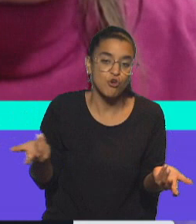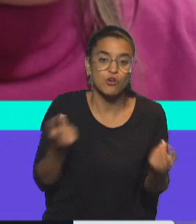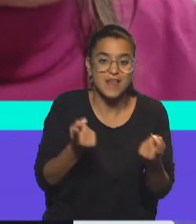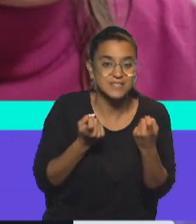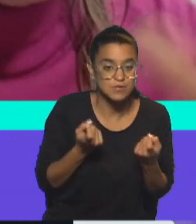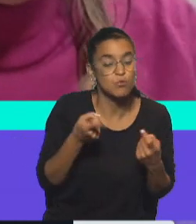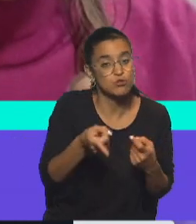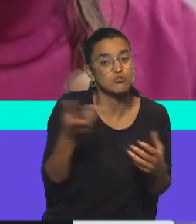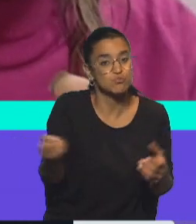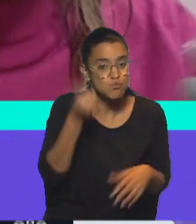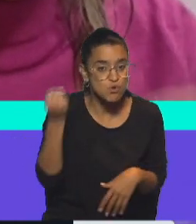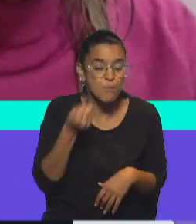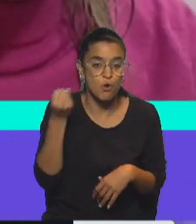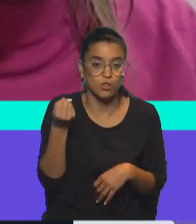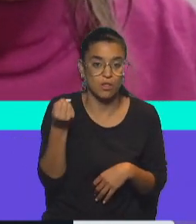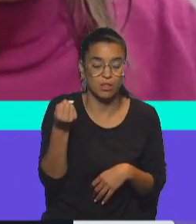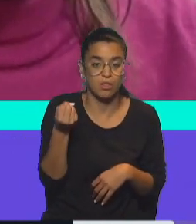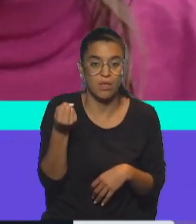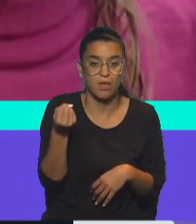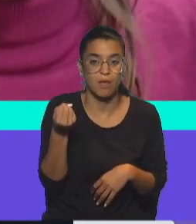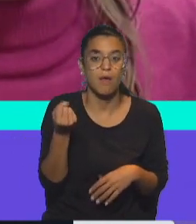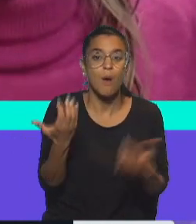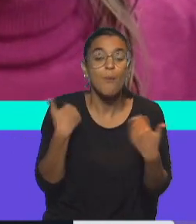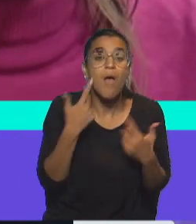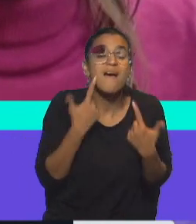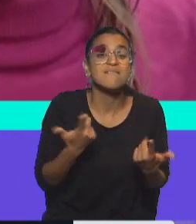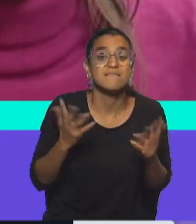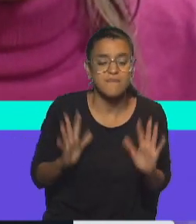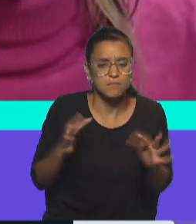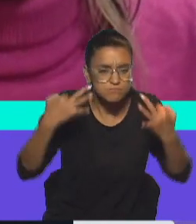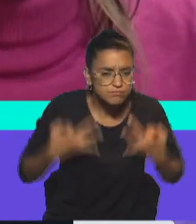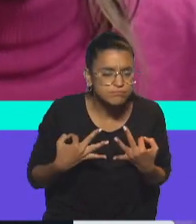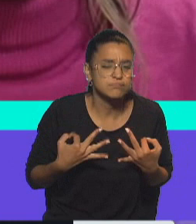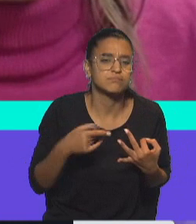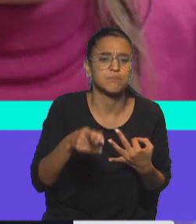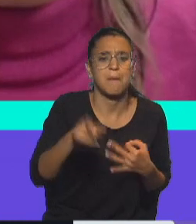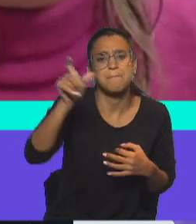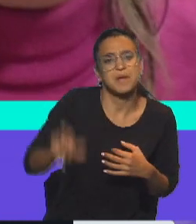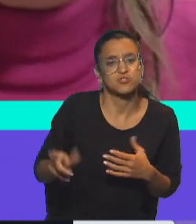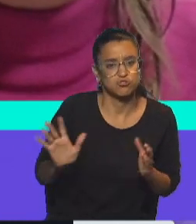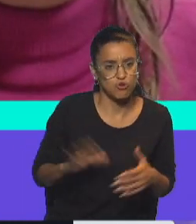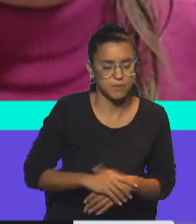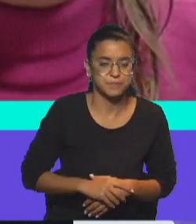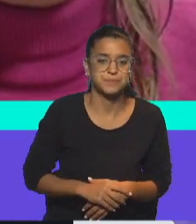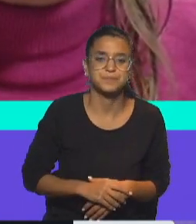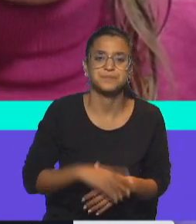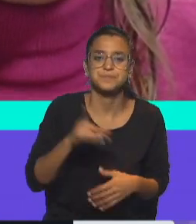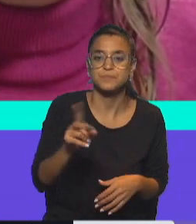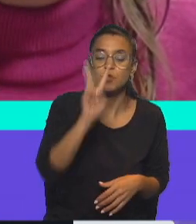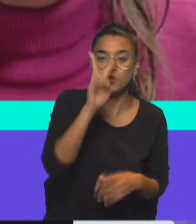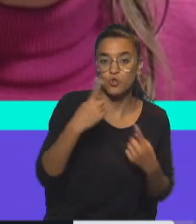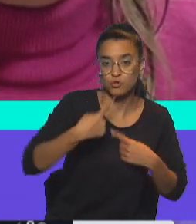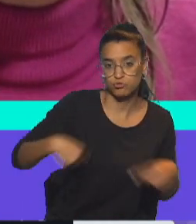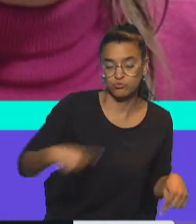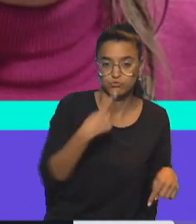muy importante poder evaluar correctamente a ese paciente, ¿no? Doctora, dos consultas en